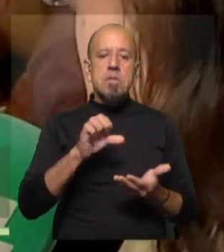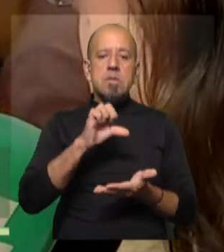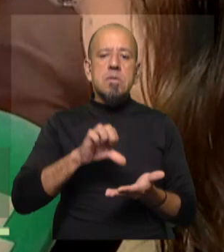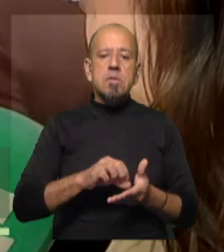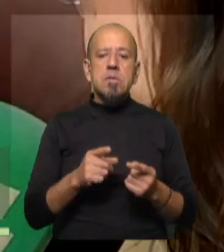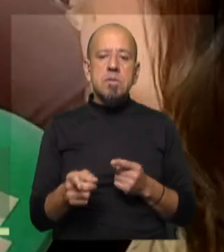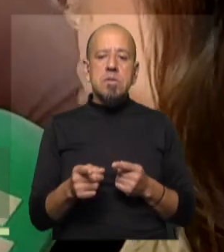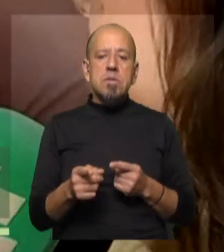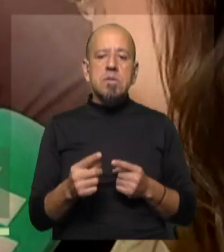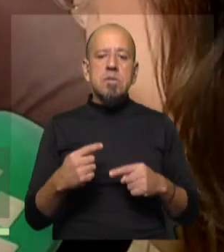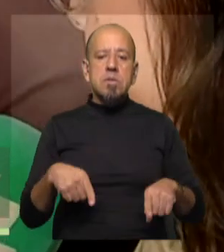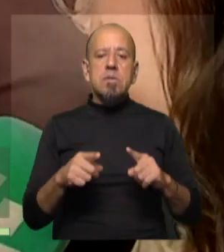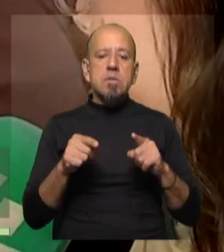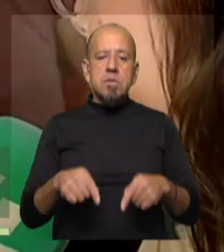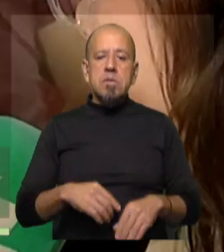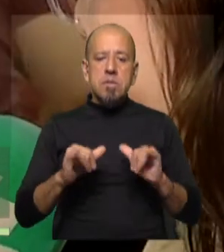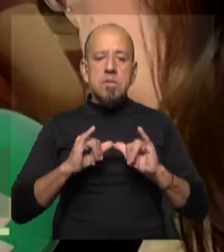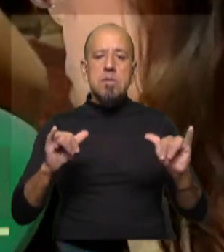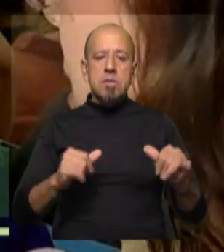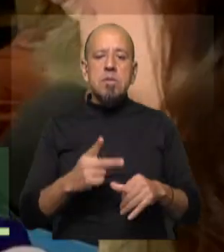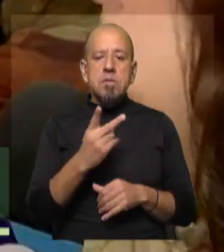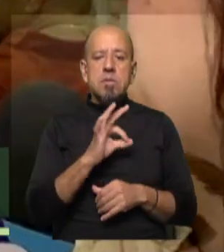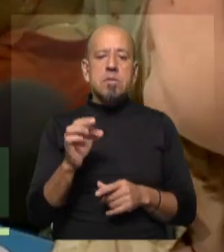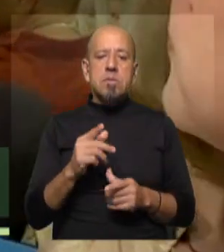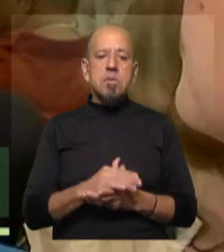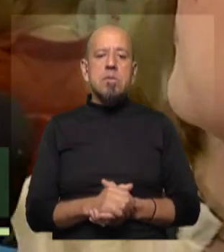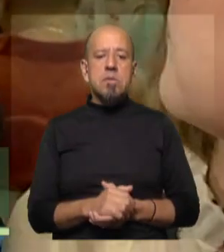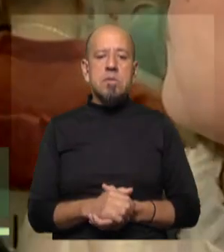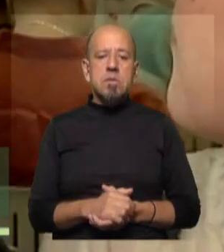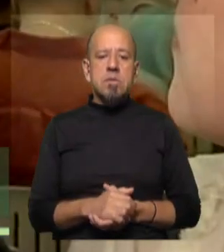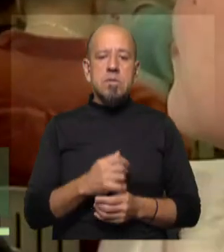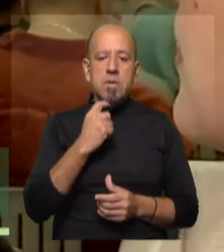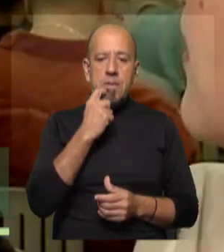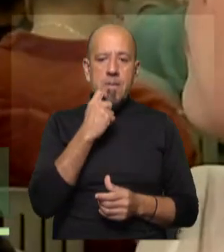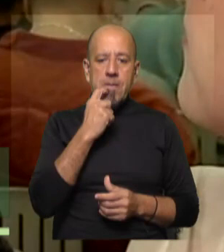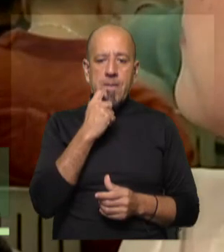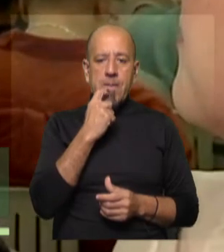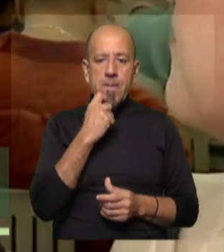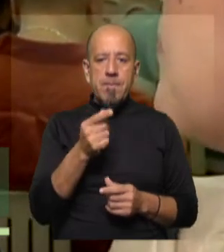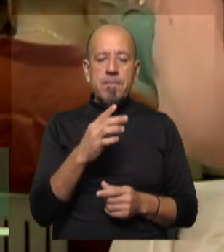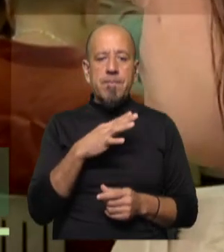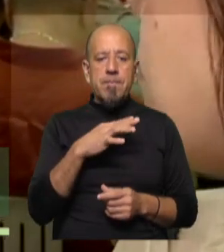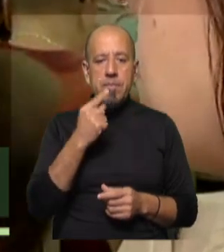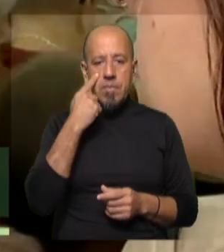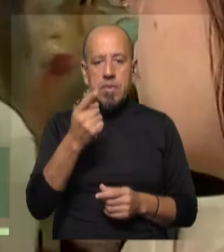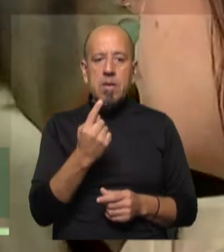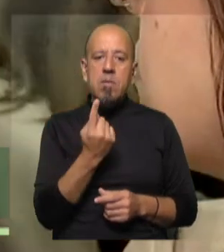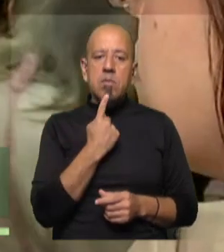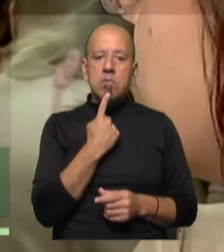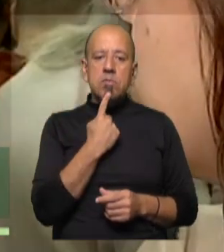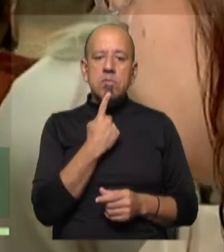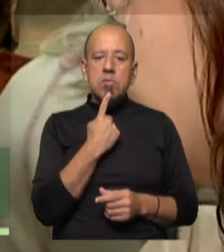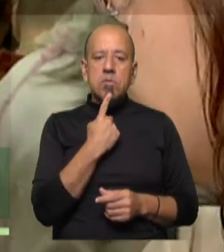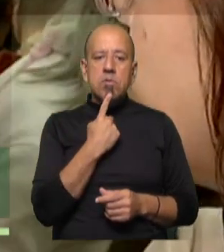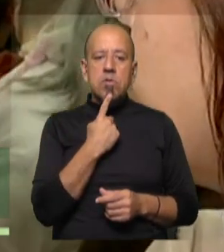eje del lanzamiento de esta campaña de la 250, Movimiento por la Plata? Bueno, aquí vas a ver dirigentes de unas